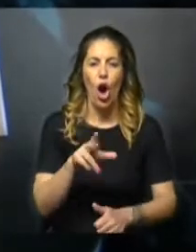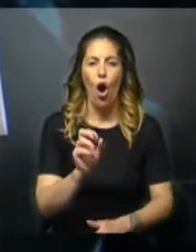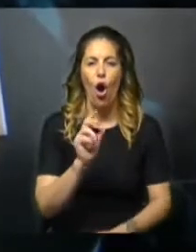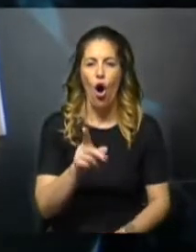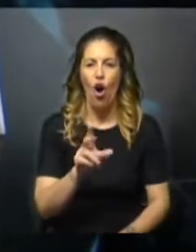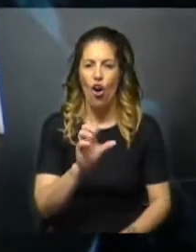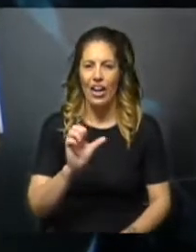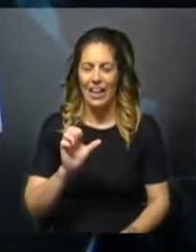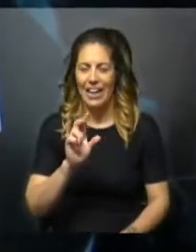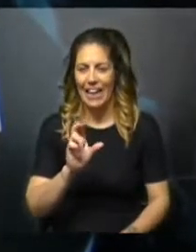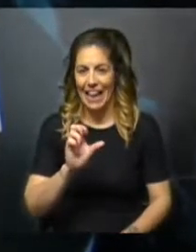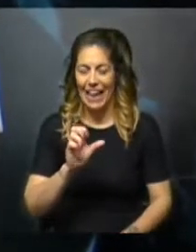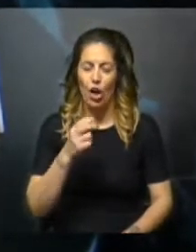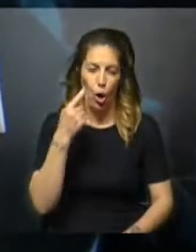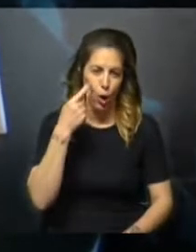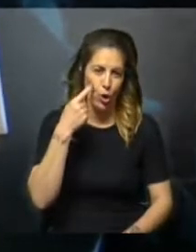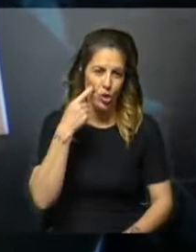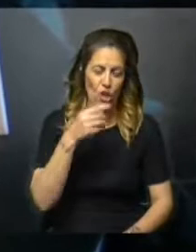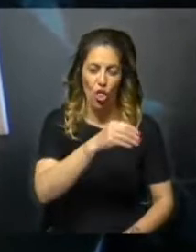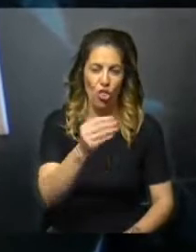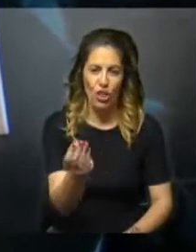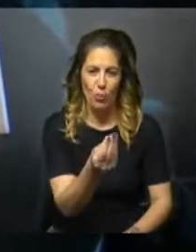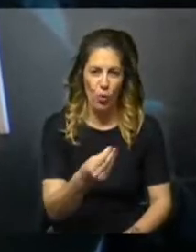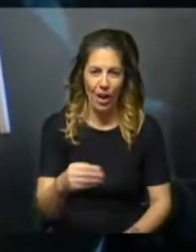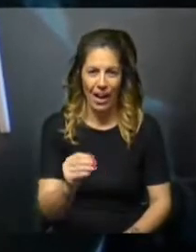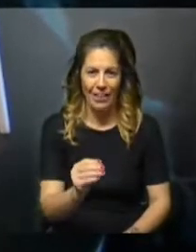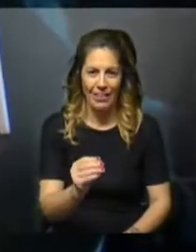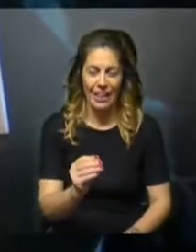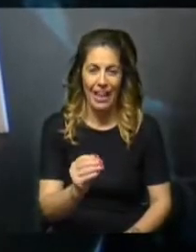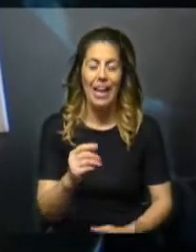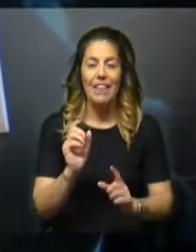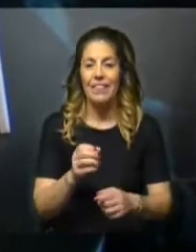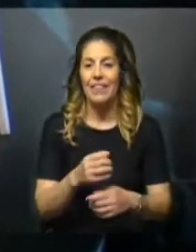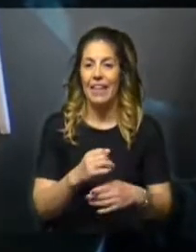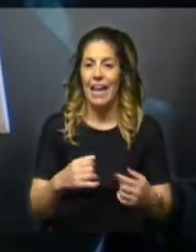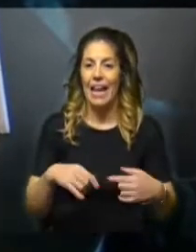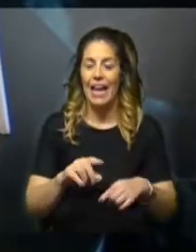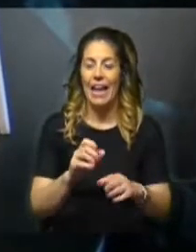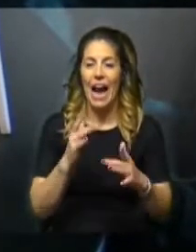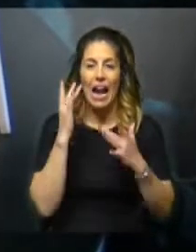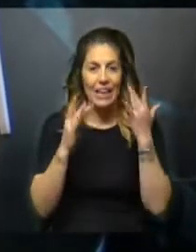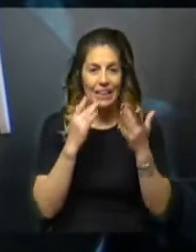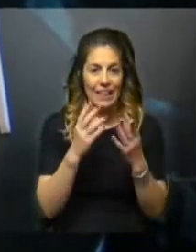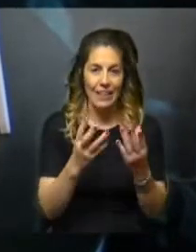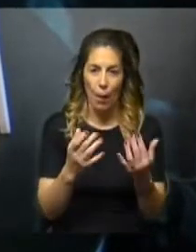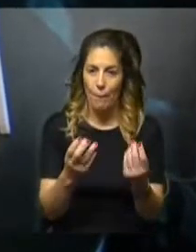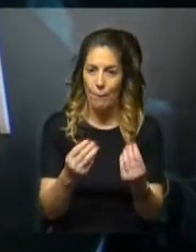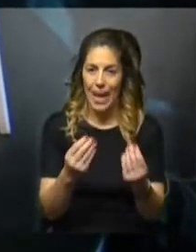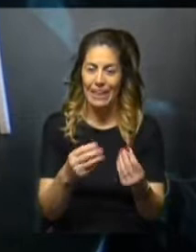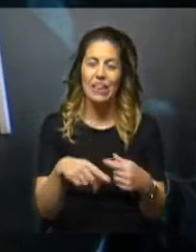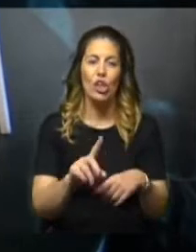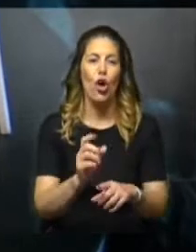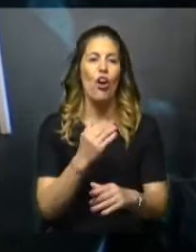este más conocido dibujante caricaturista de prensa ilustrador y artista plástico hoy Gracias por acompañarnos